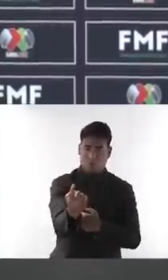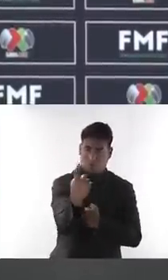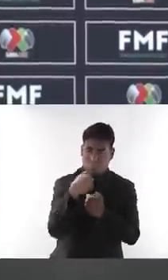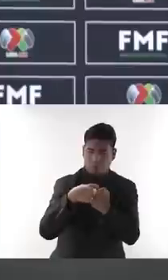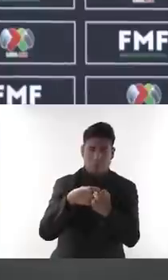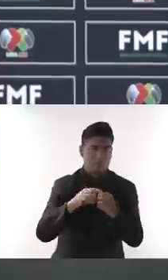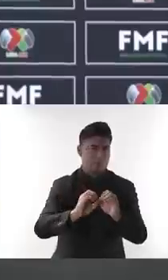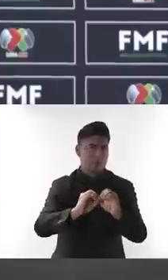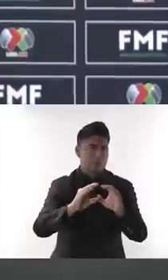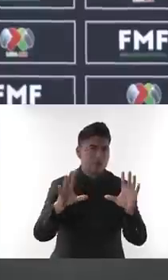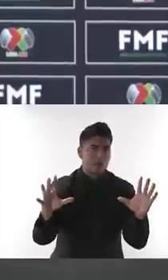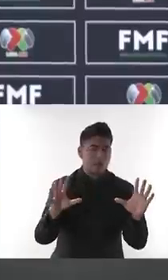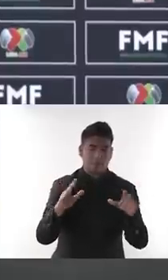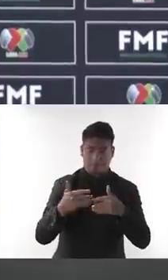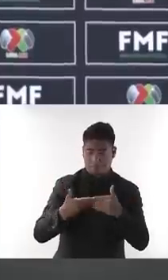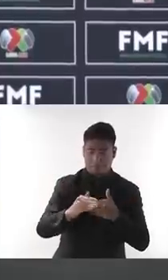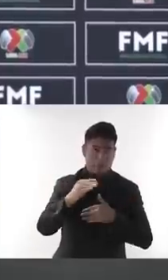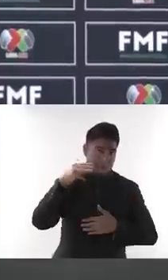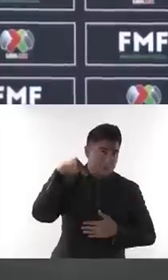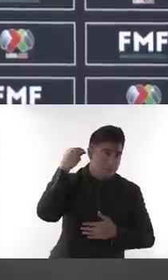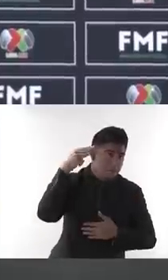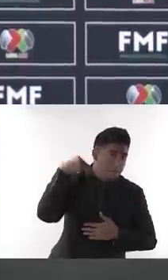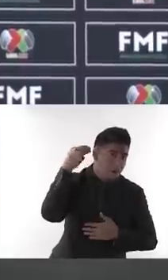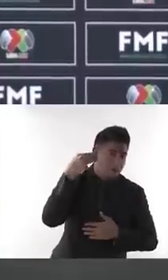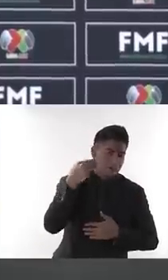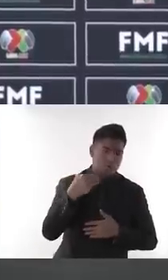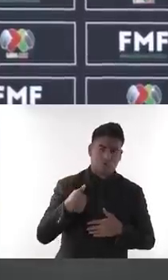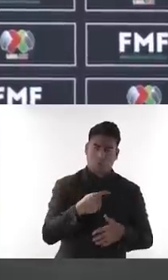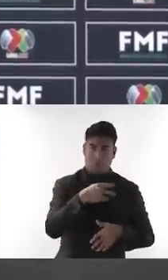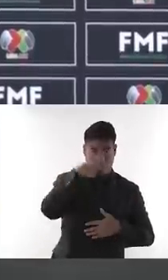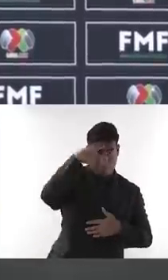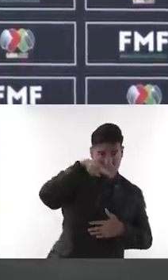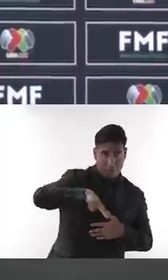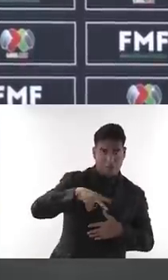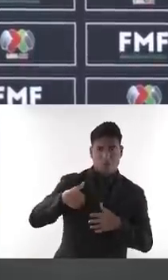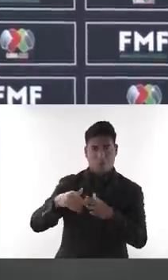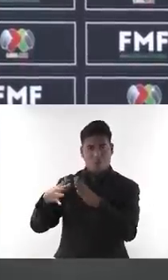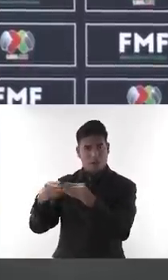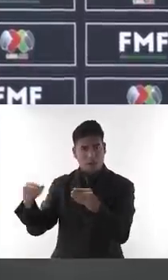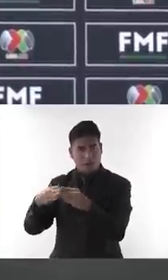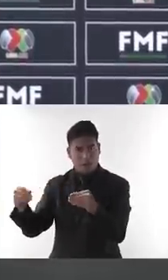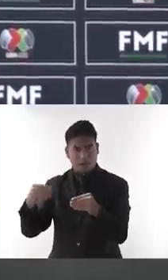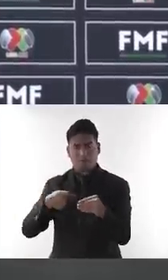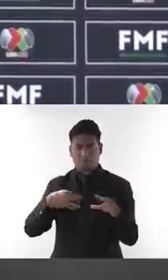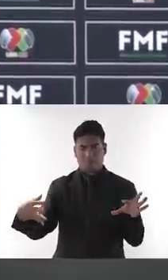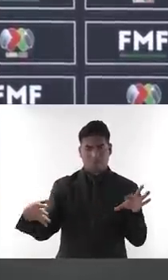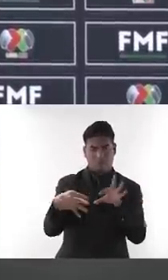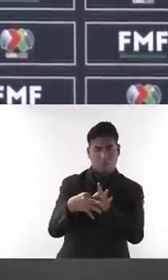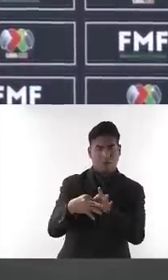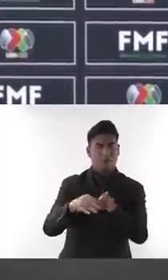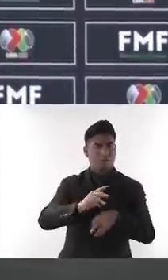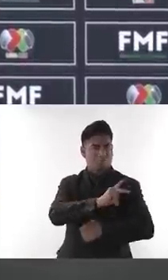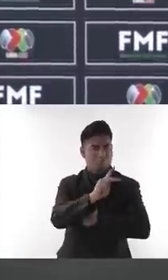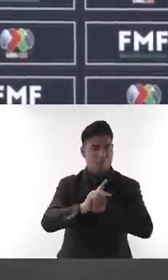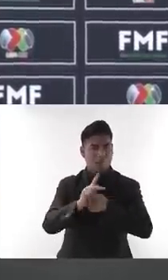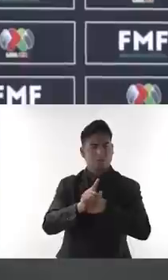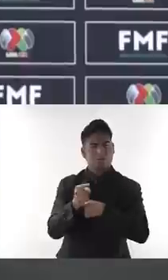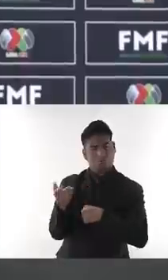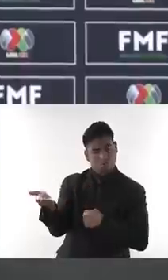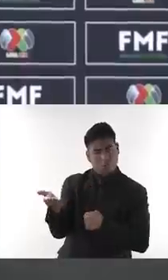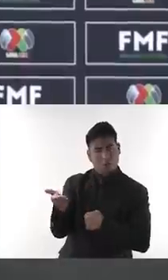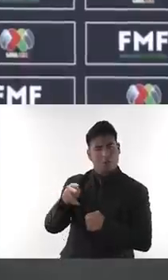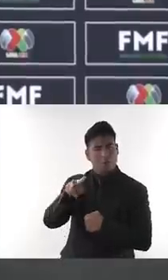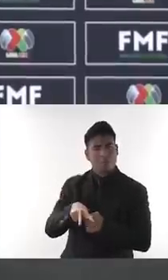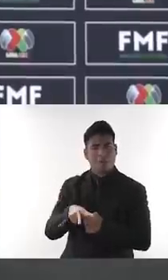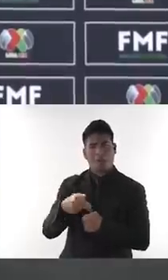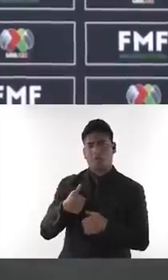vamos a jugar contra Jamaica en el Estadio Azteca. La FIFA ya nos confirmó que va a ser a puerta abierta y que no tendremos ningún problema en